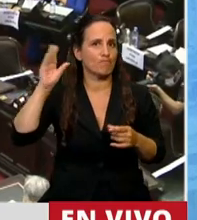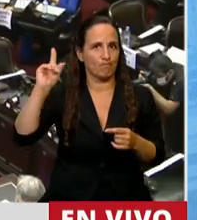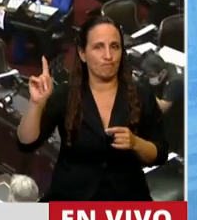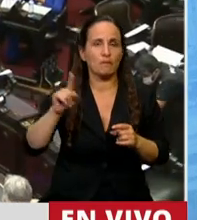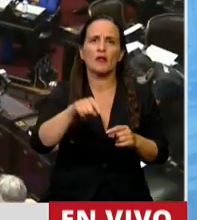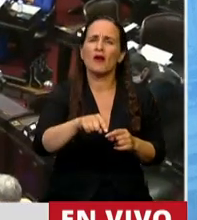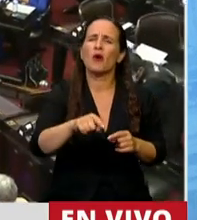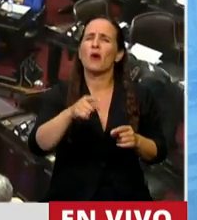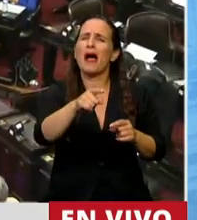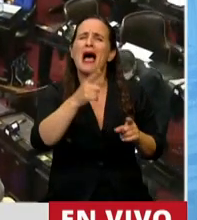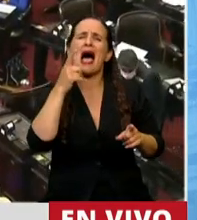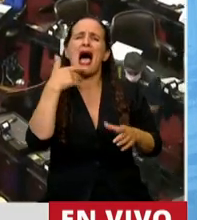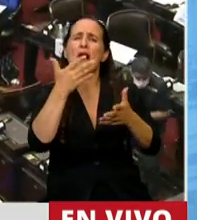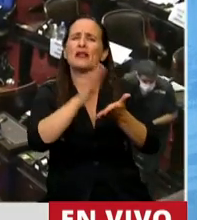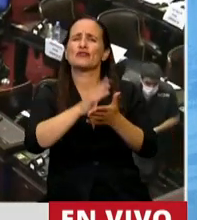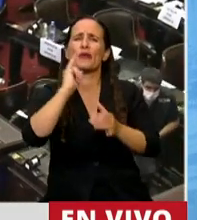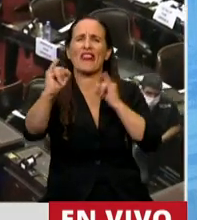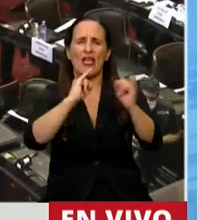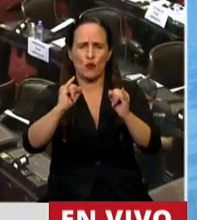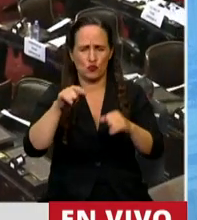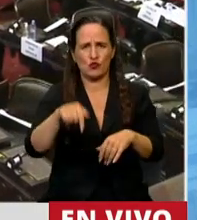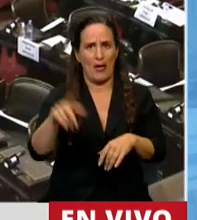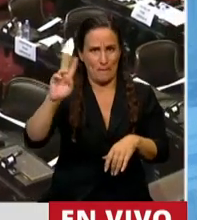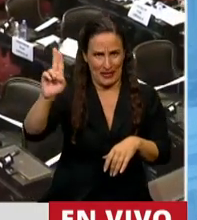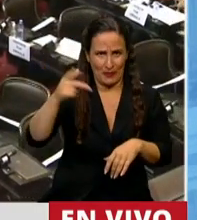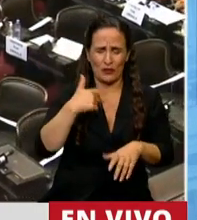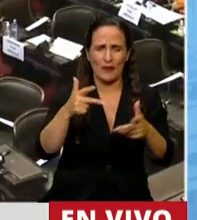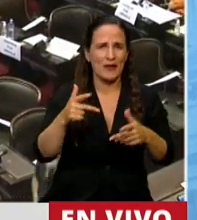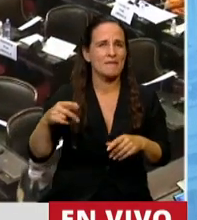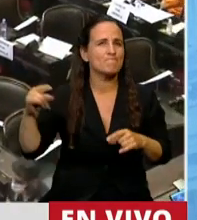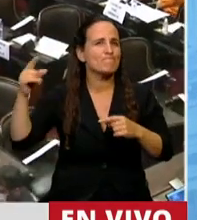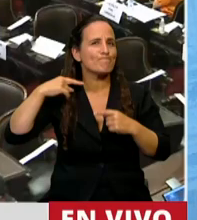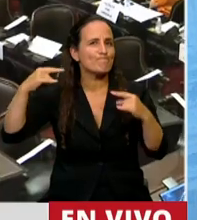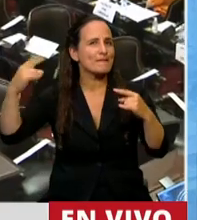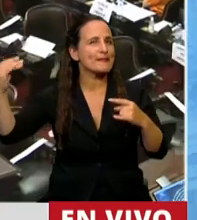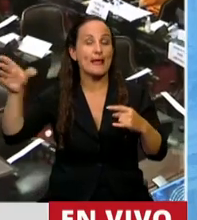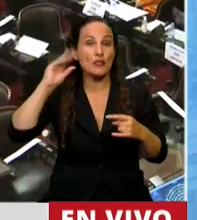de denuncia. Voy a la cuestión de privilegio y voy a hacer algo contrario.